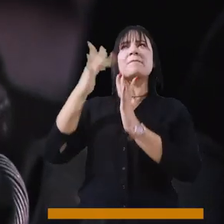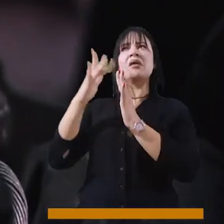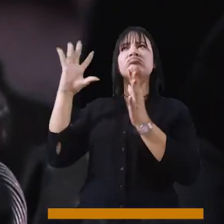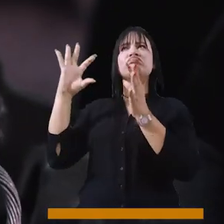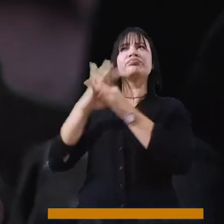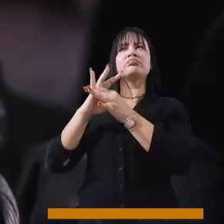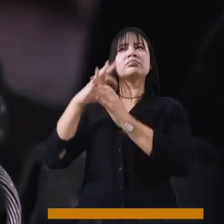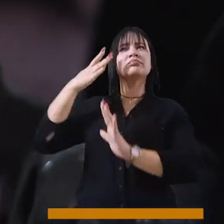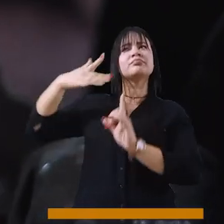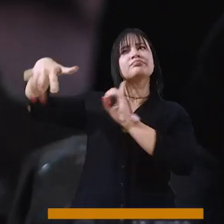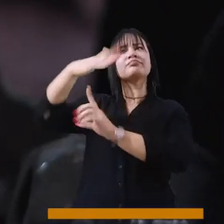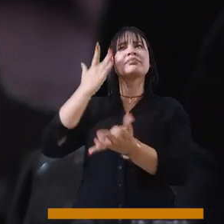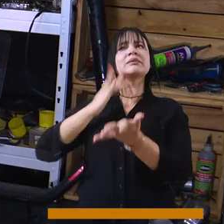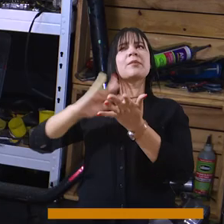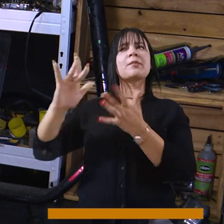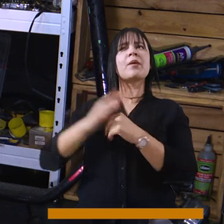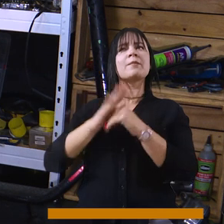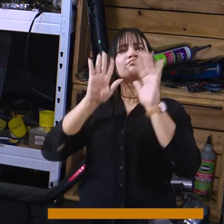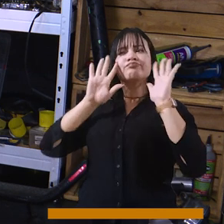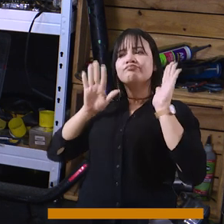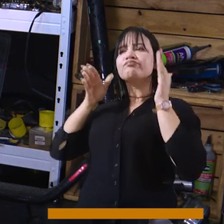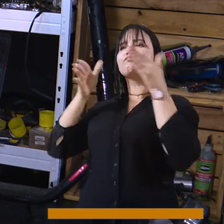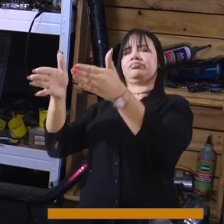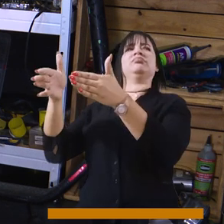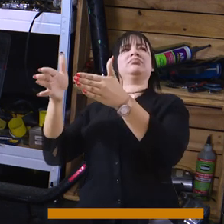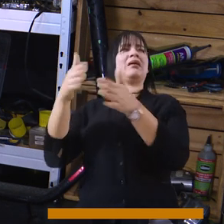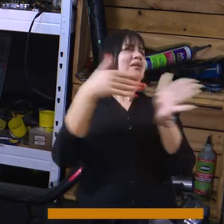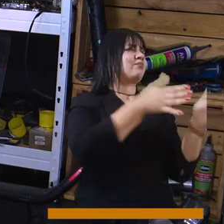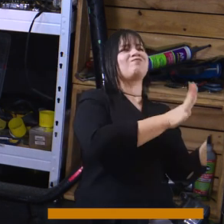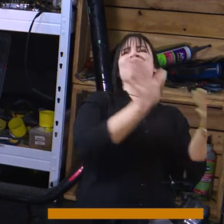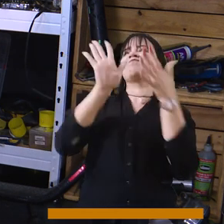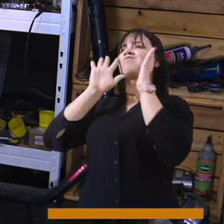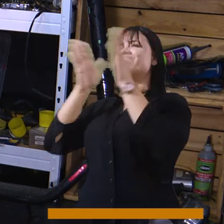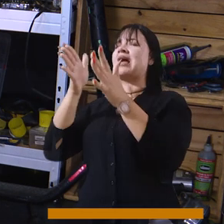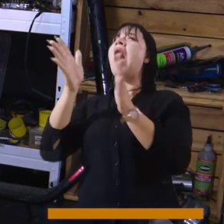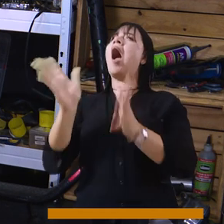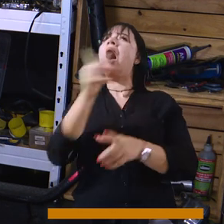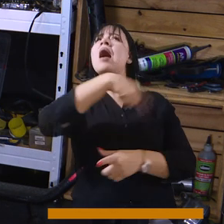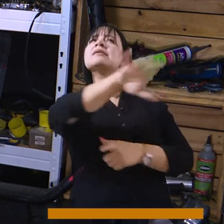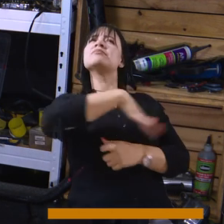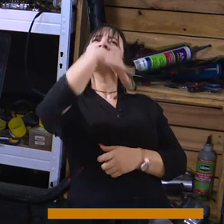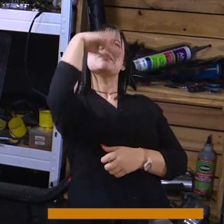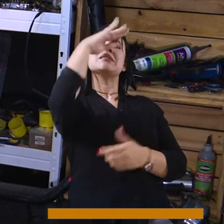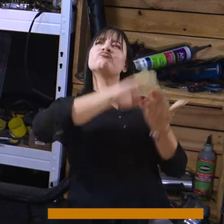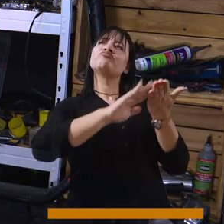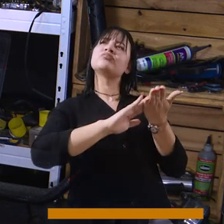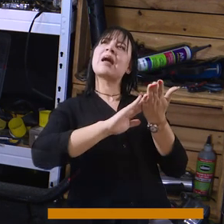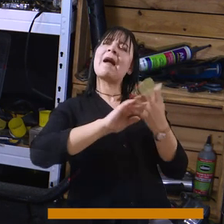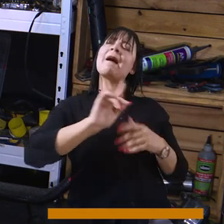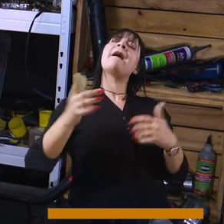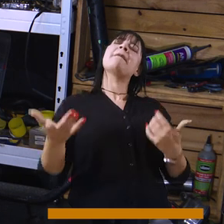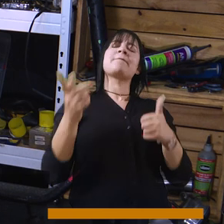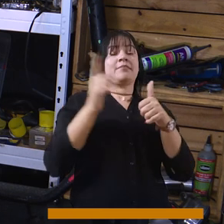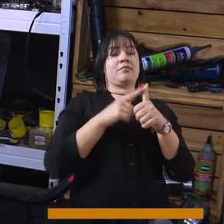ella porque vimos en ella eh la solución a varias problemáticas de la ciudad la primera la